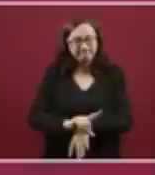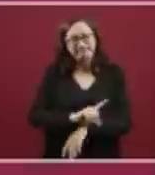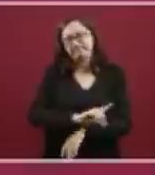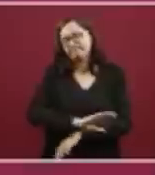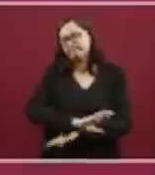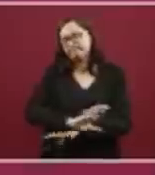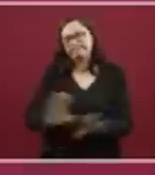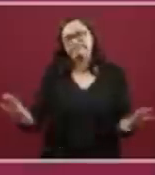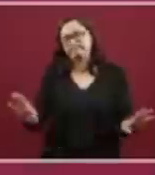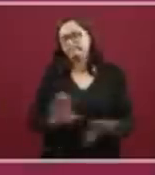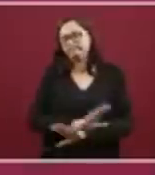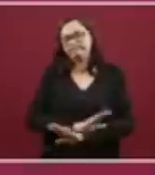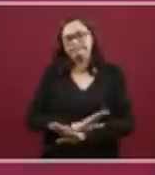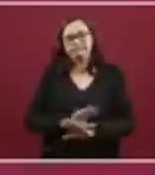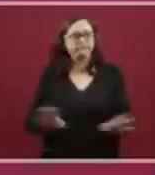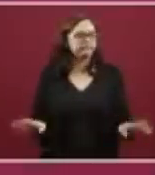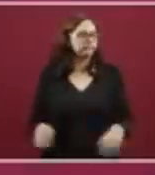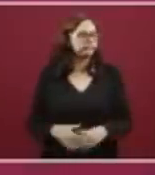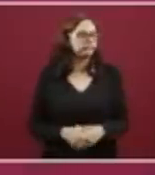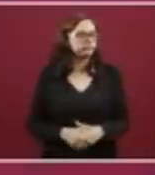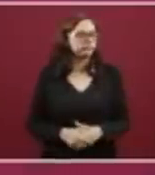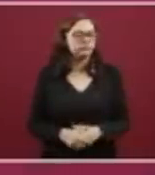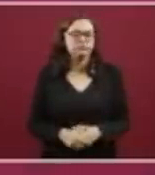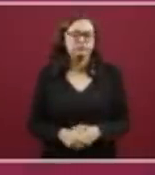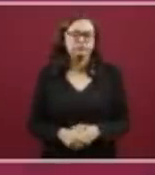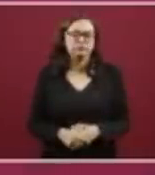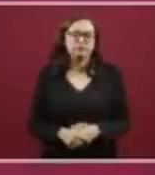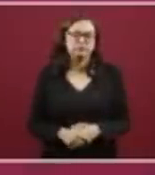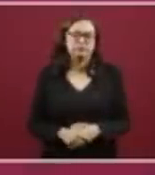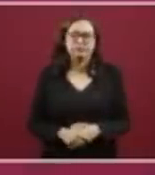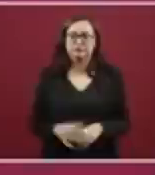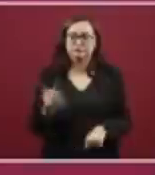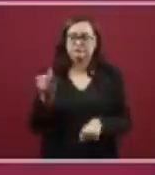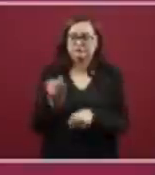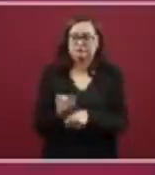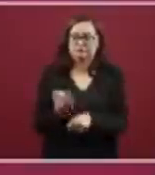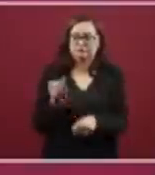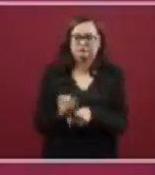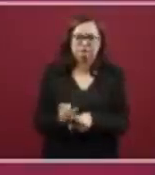Esto es un caso extremo.